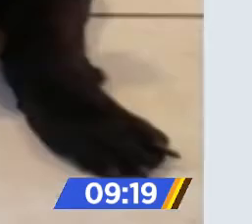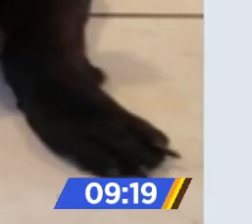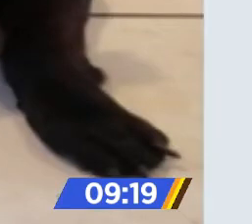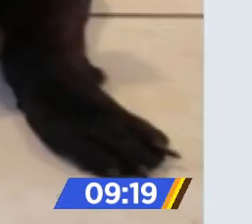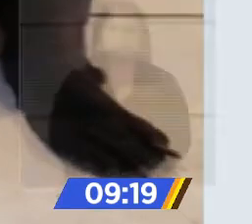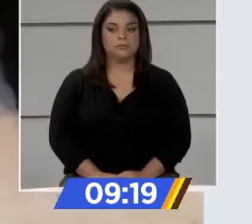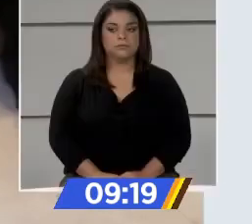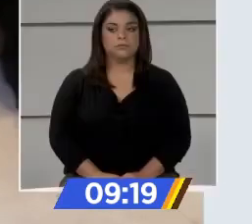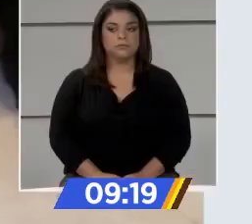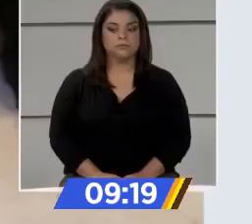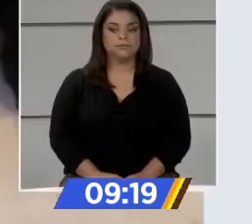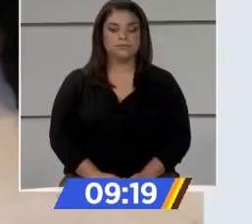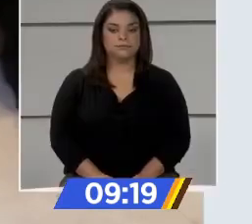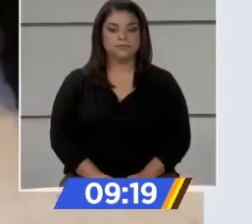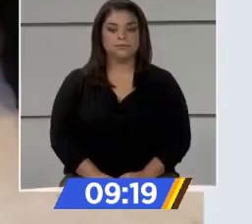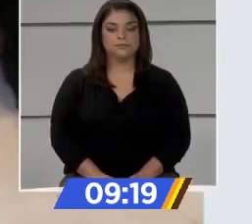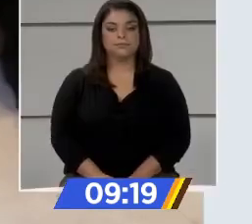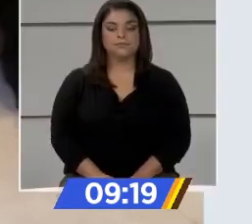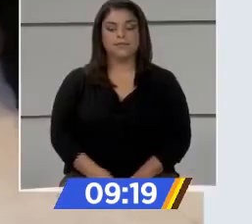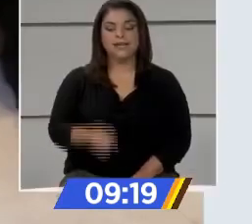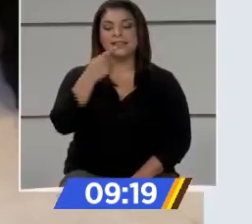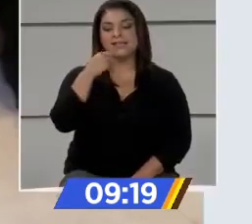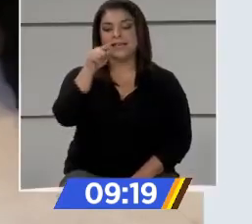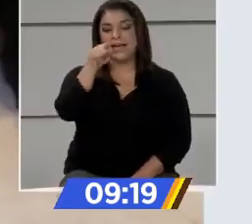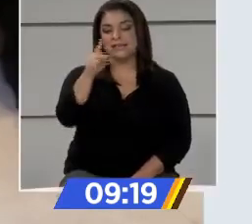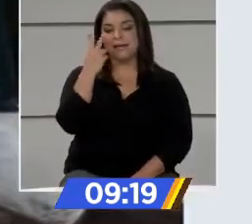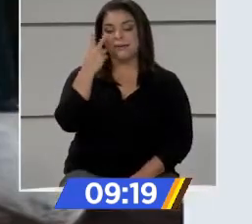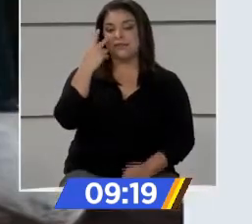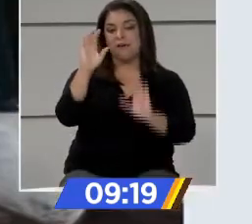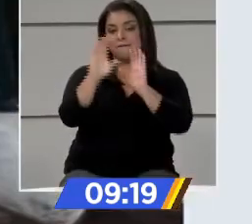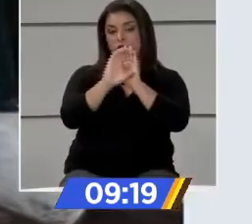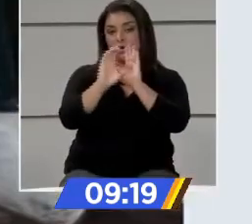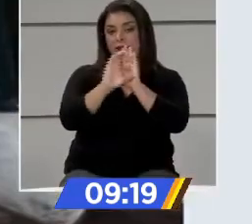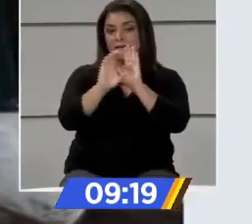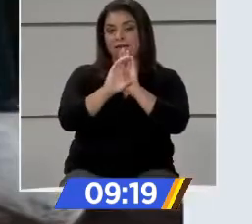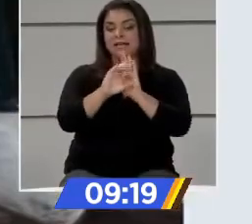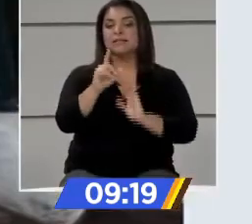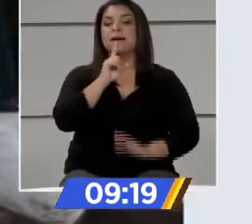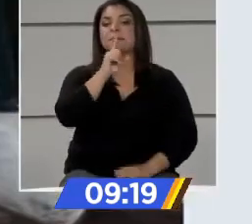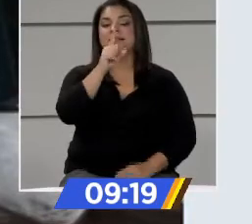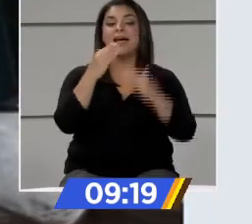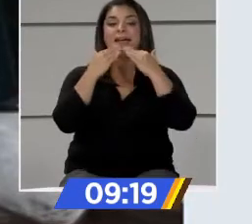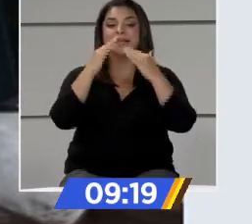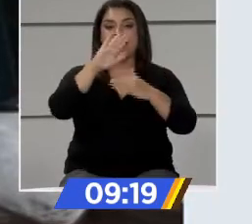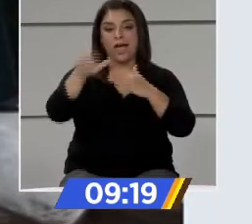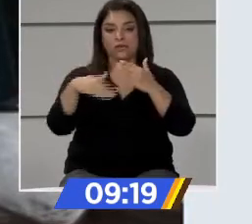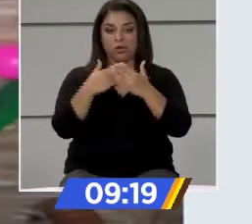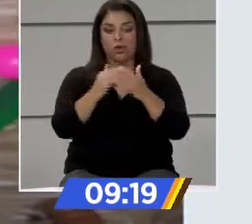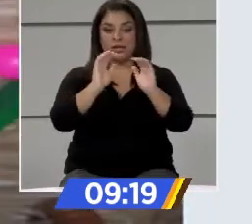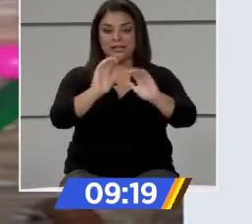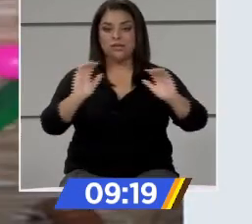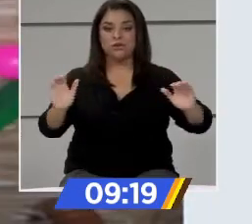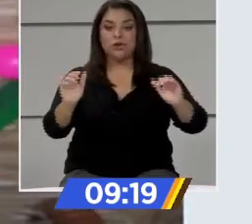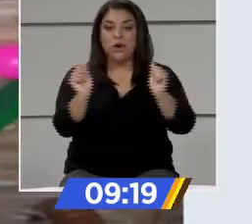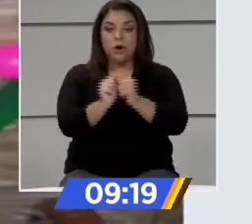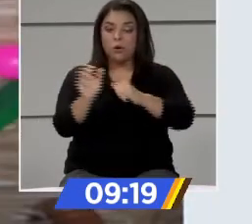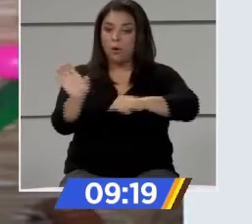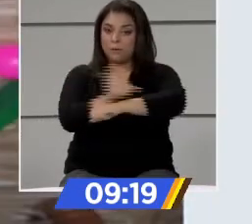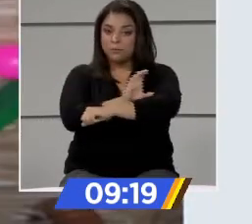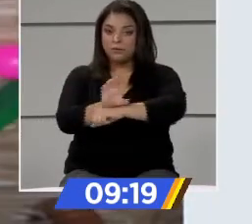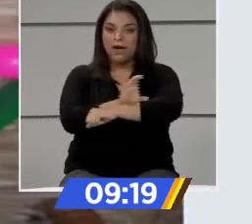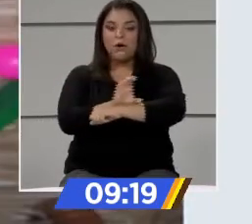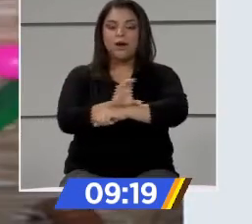semana, para recordarles cuál es ese reto. Muchas gracias de verdad a todos los chicos. Vean ahí con la computadora y de todo